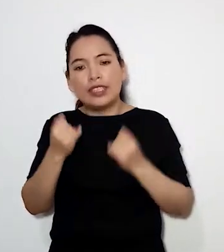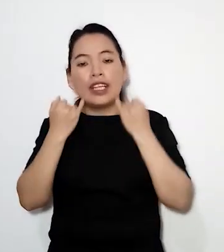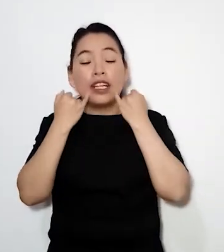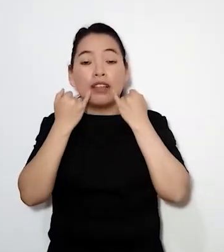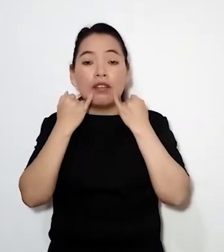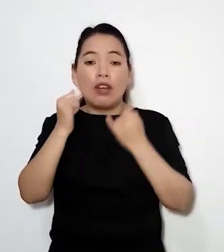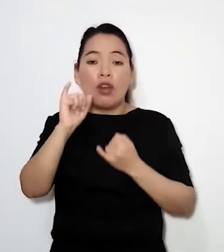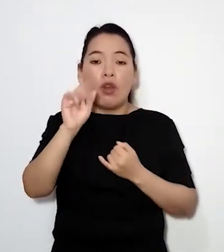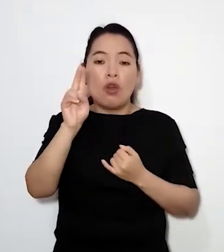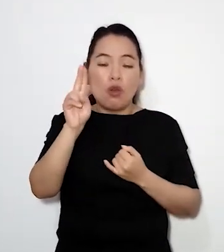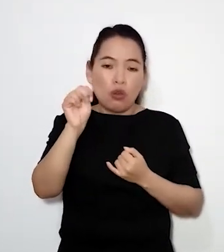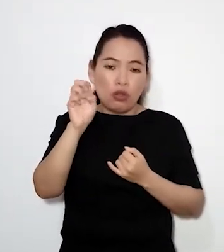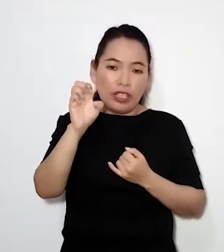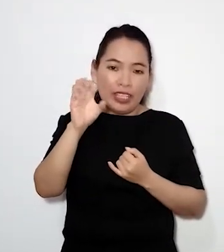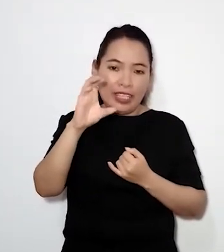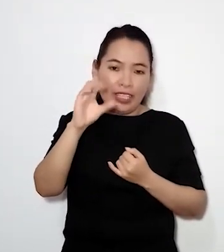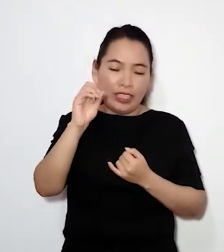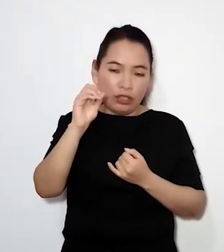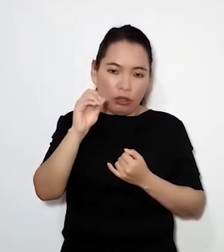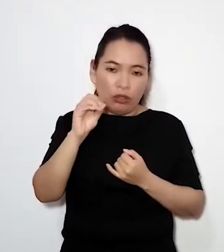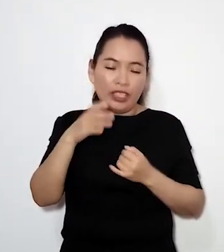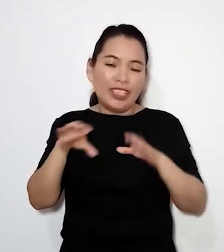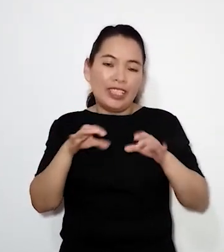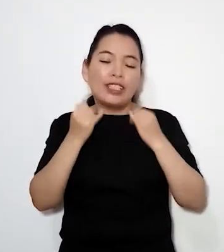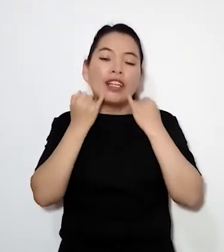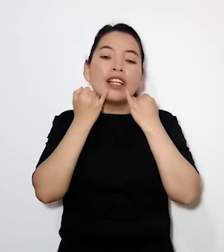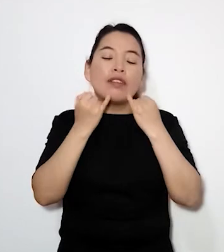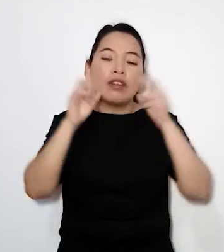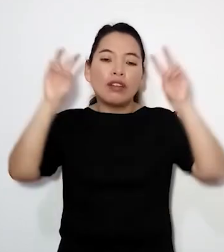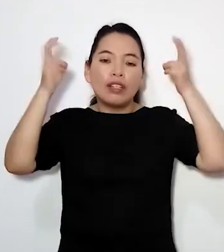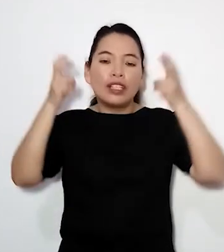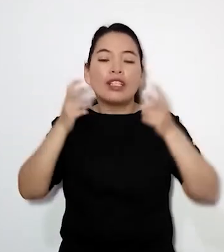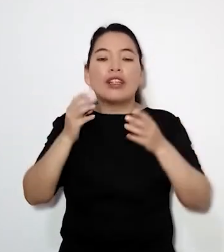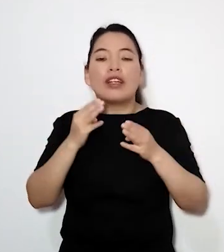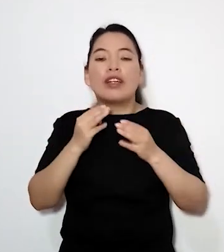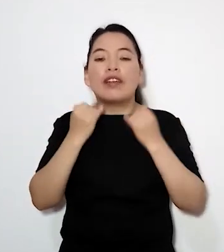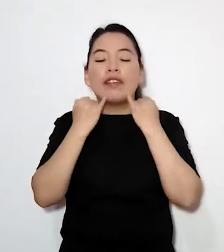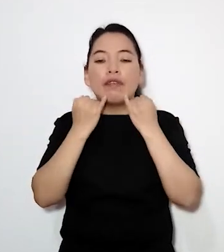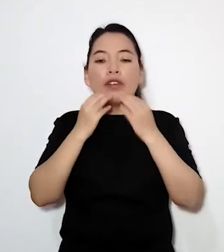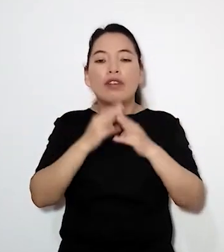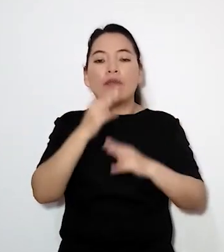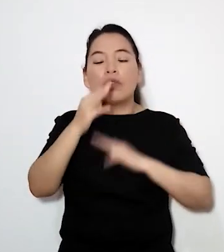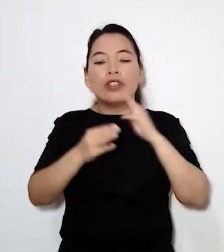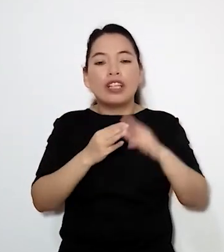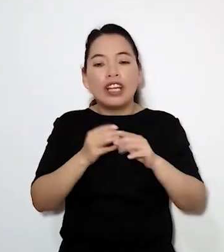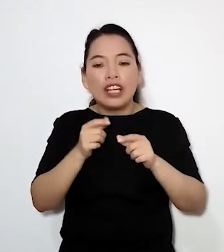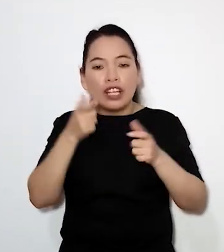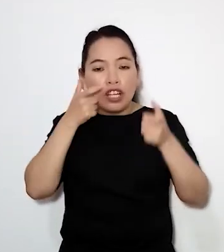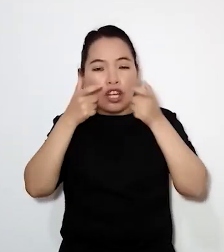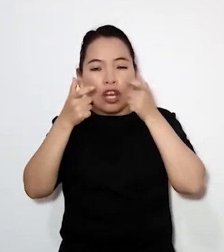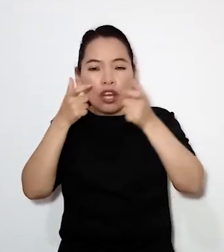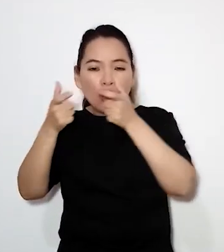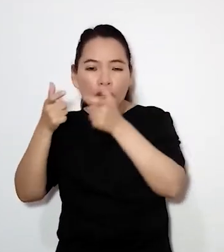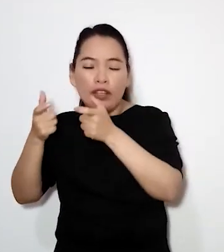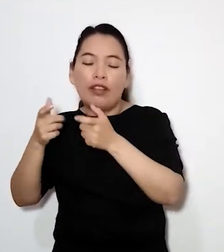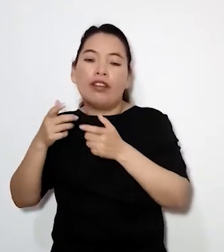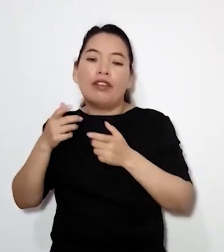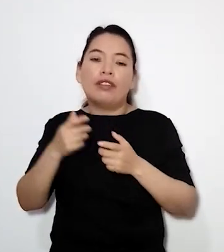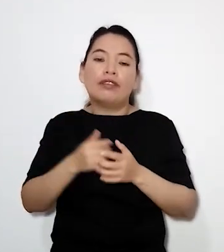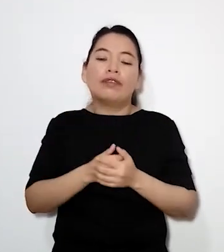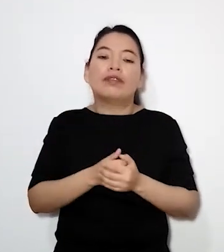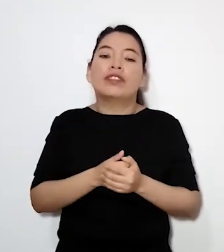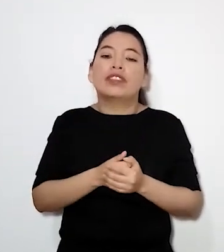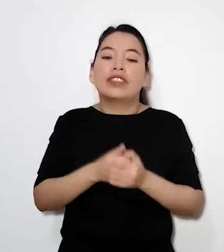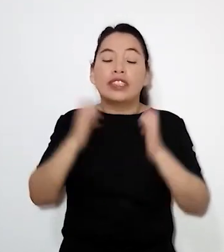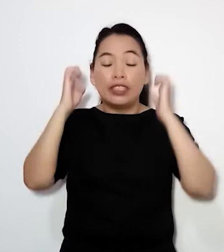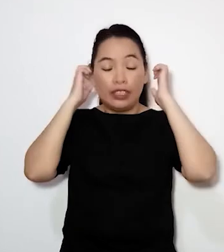llama el Informe Mundial de Seguimiento a la Educación, el Global Education Monitoring Report, que